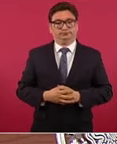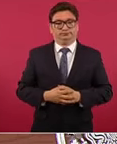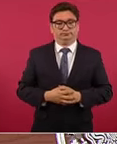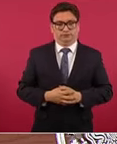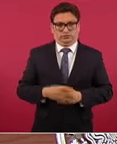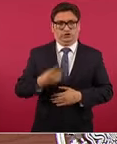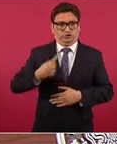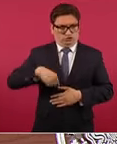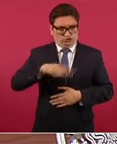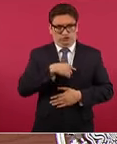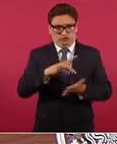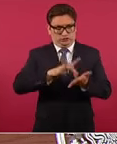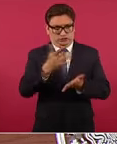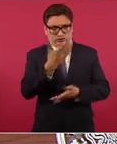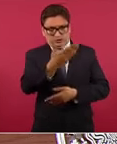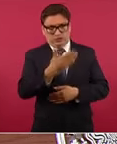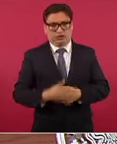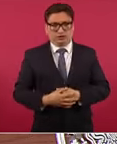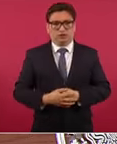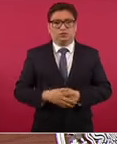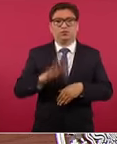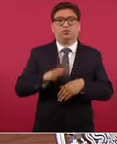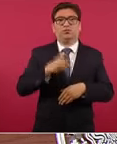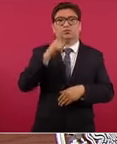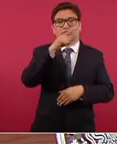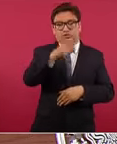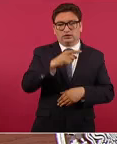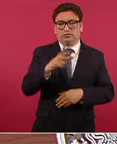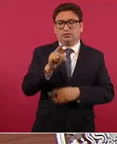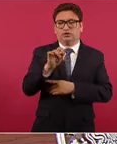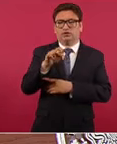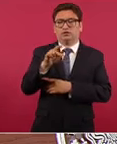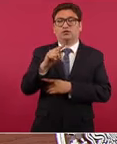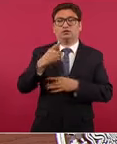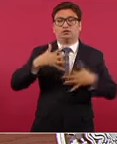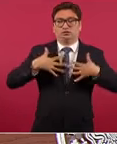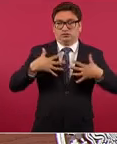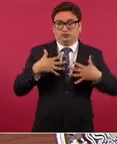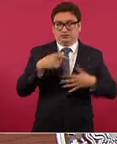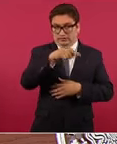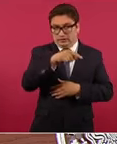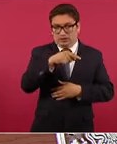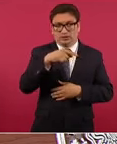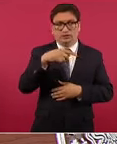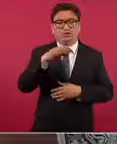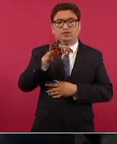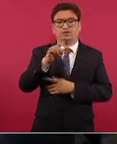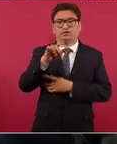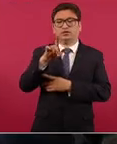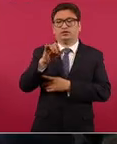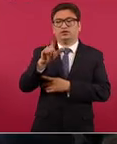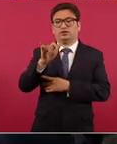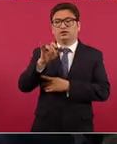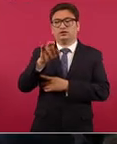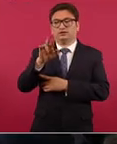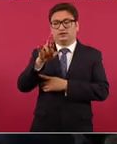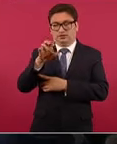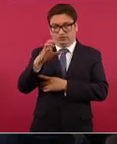nosotros le agradecemos mucho a los del patronato del teletón fernando landeros